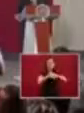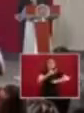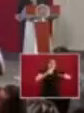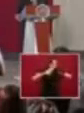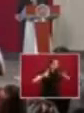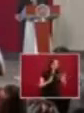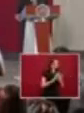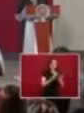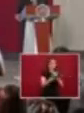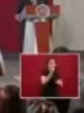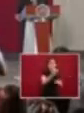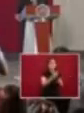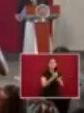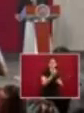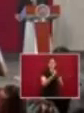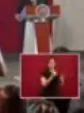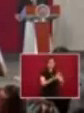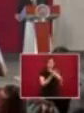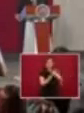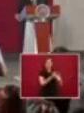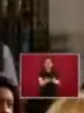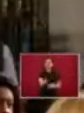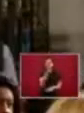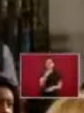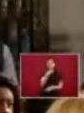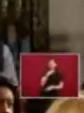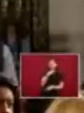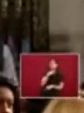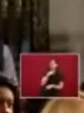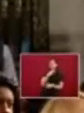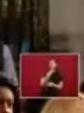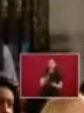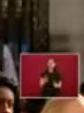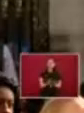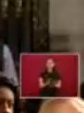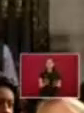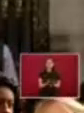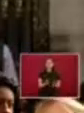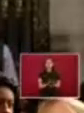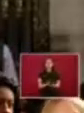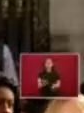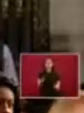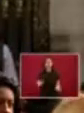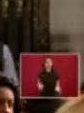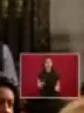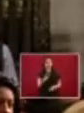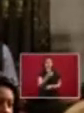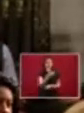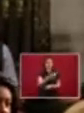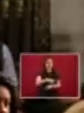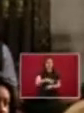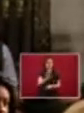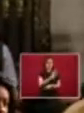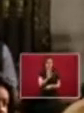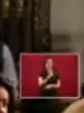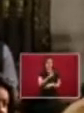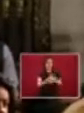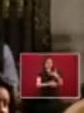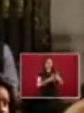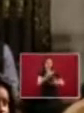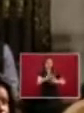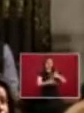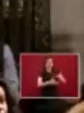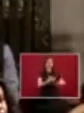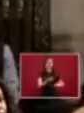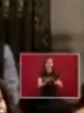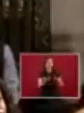han sido relativamente transparentes, son geografías menos complejas que la mexicana en el sentido de